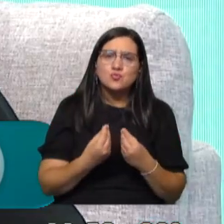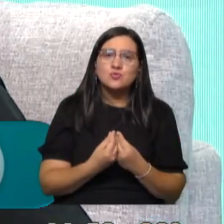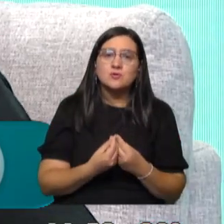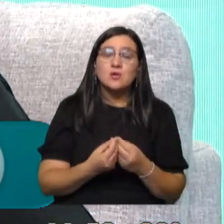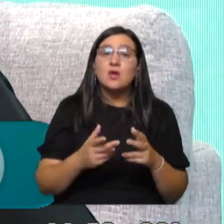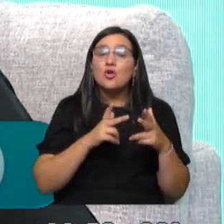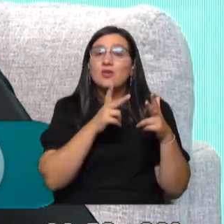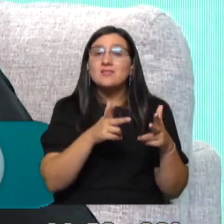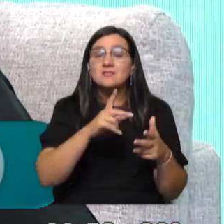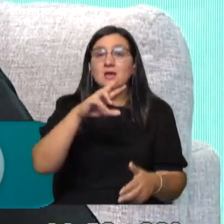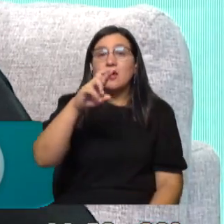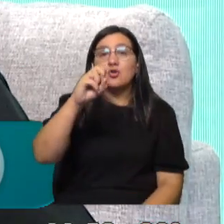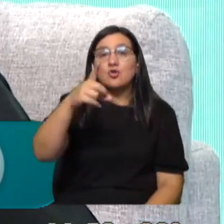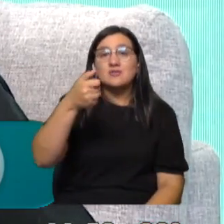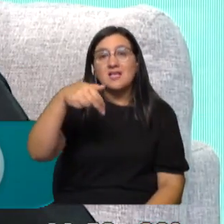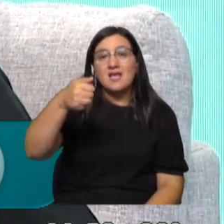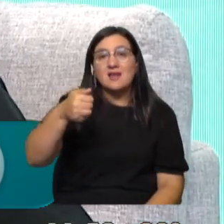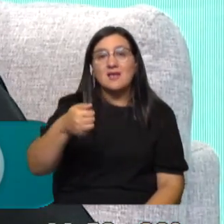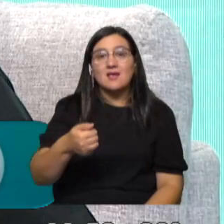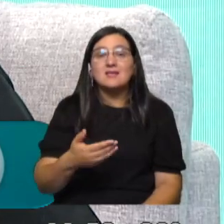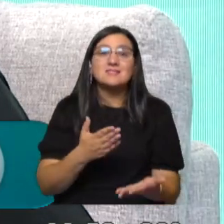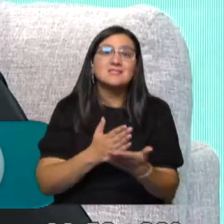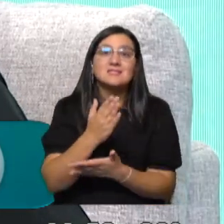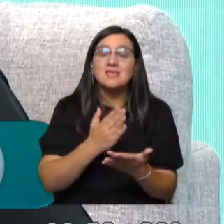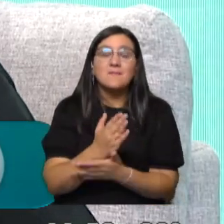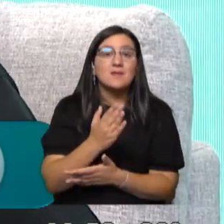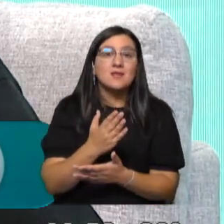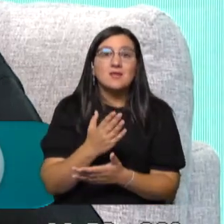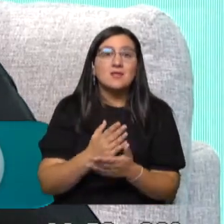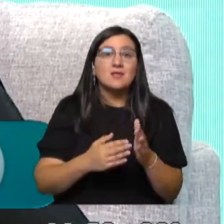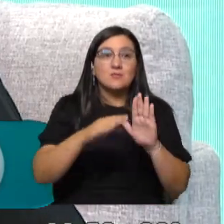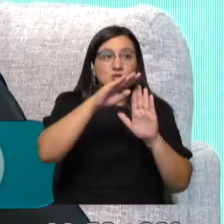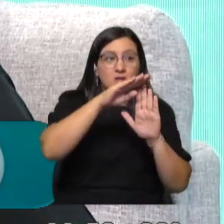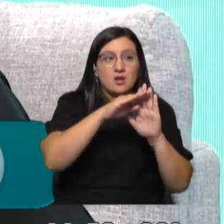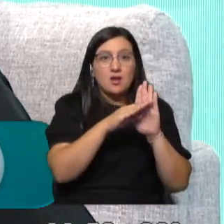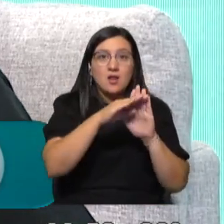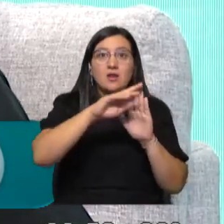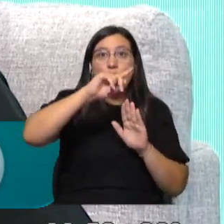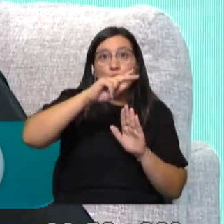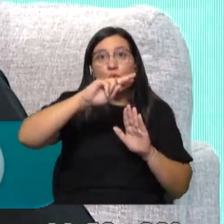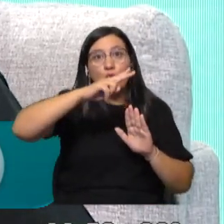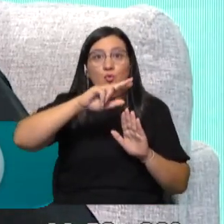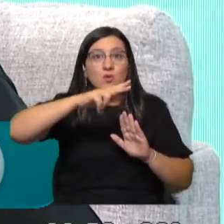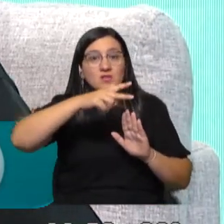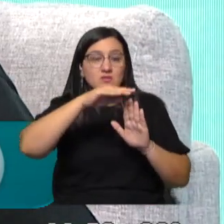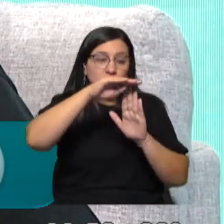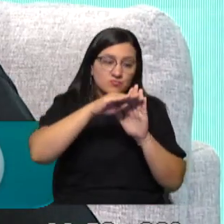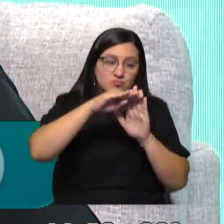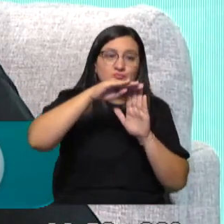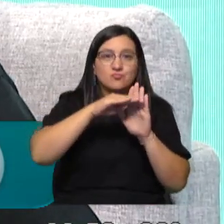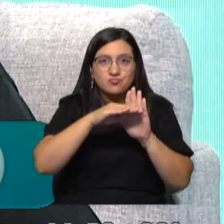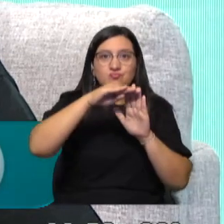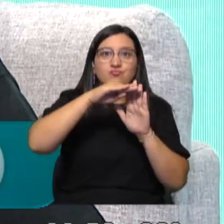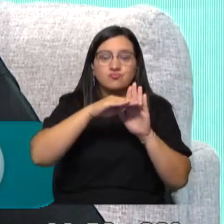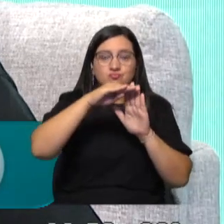decía acá Roxana, estamos siempre rankeando top 1, 2, 3 en la Rolling Stones